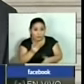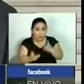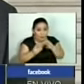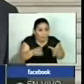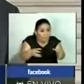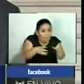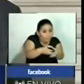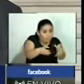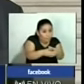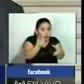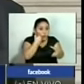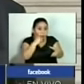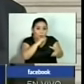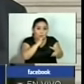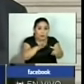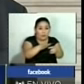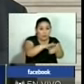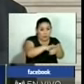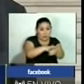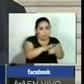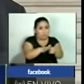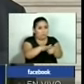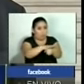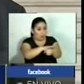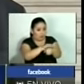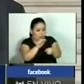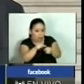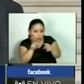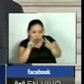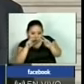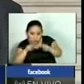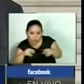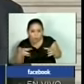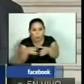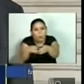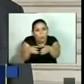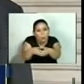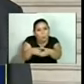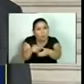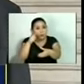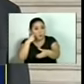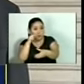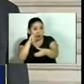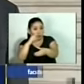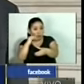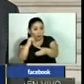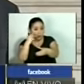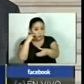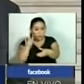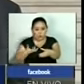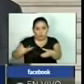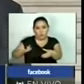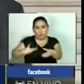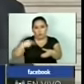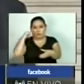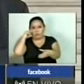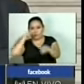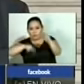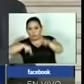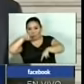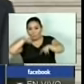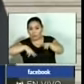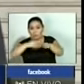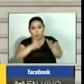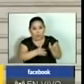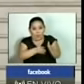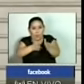porcentaje aquel que va a requerir de cuidados especiales baja. Entonces lo que estamos ya nosotros viendo es que estamos ante la